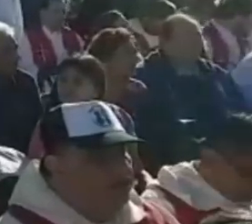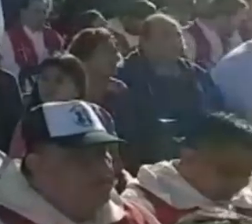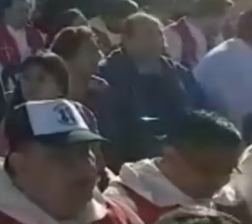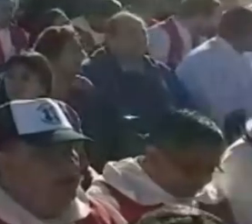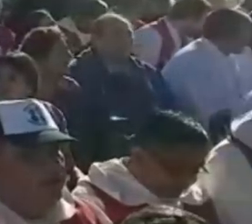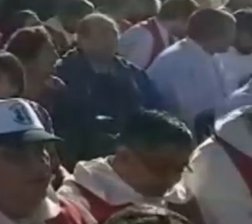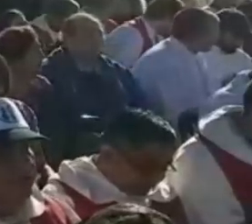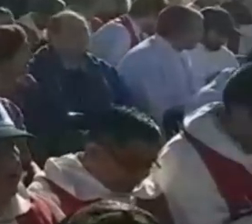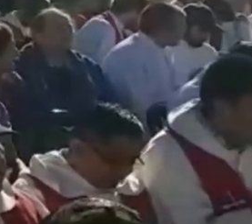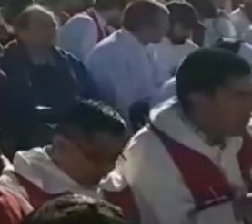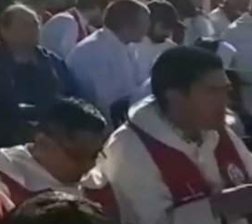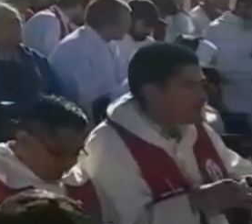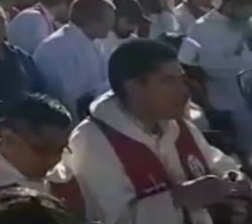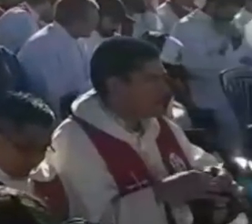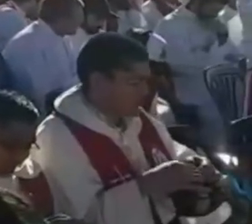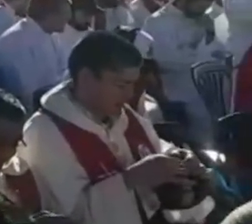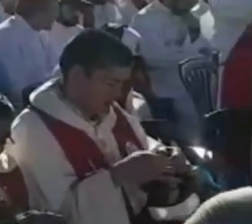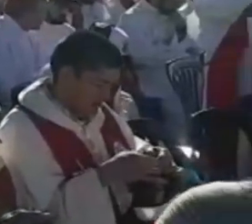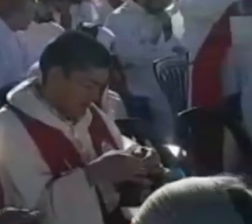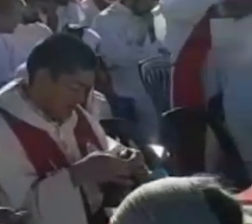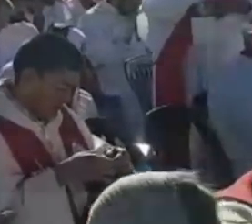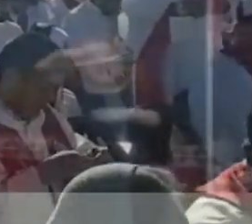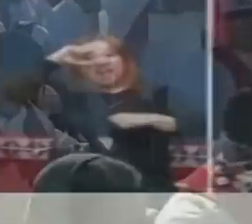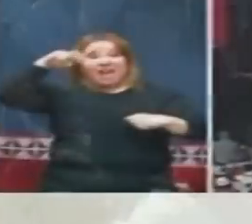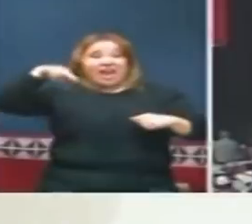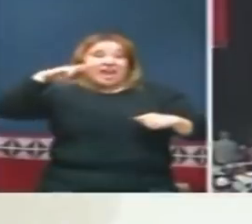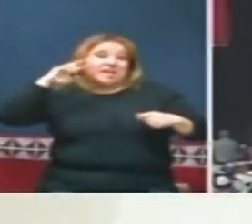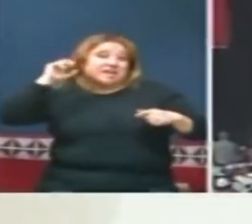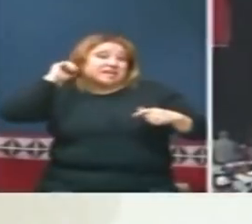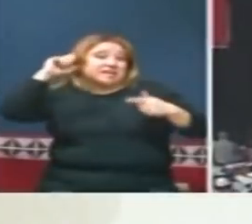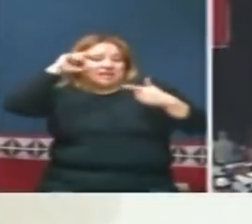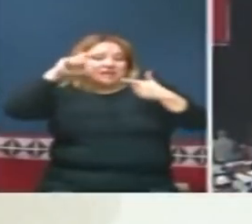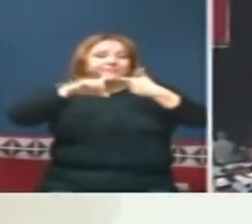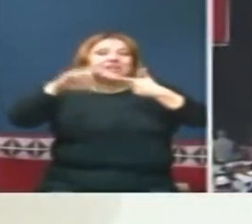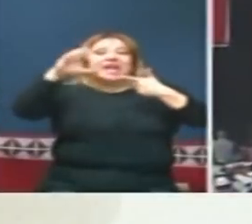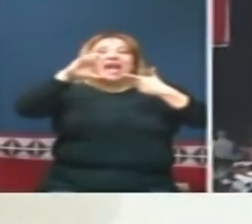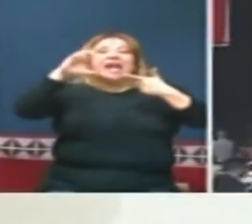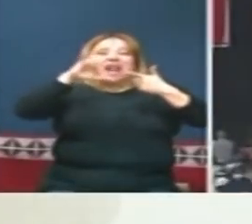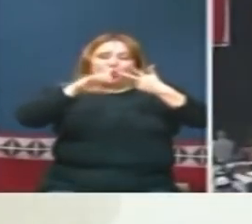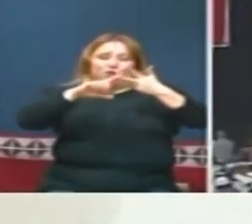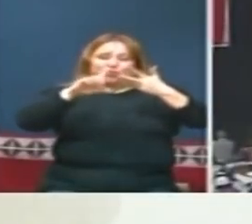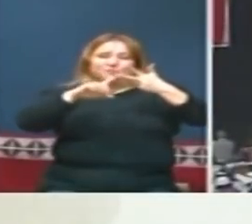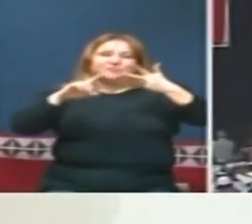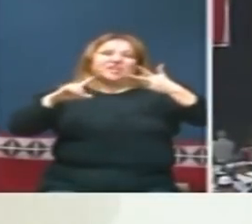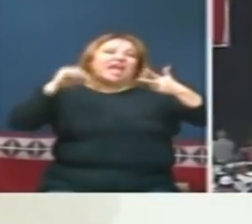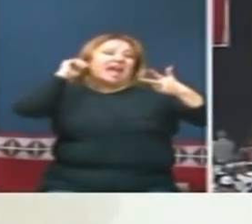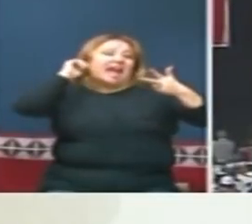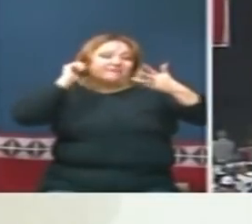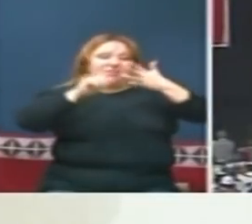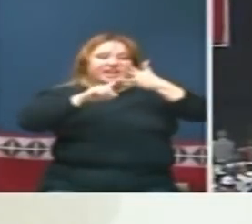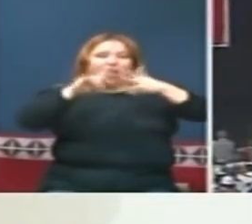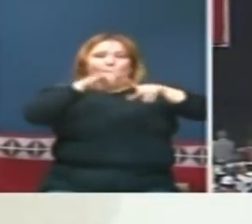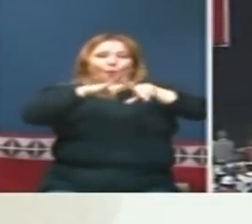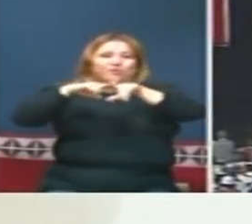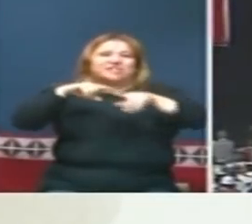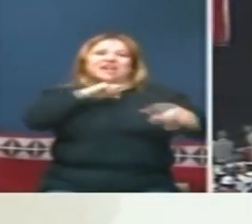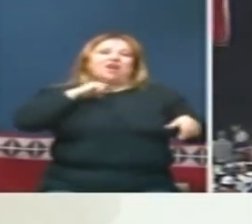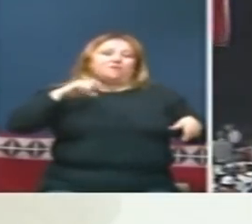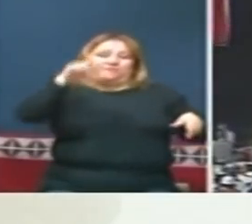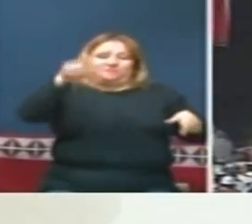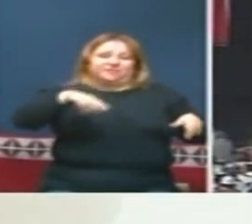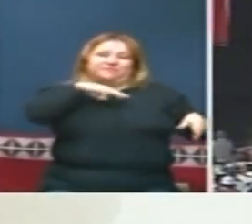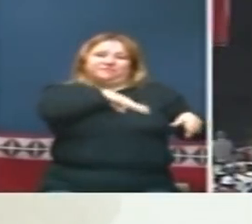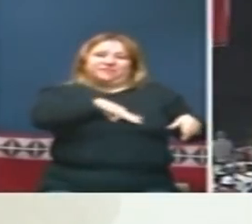riojanos. Monseñor Enrique Angelelli, Fray Carlos de Dios Murias, el padre Gabriel Longueville y el laico y catequista